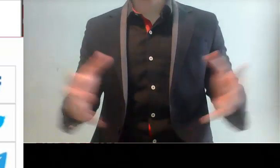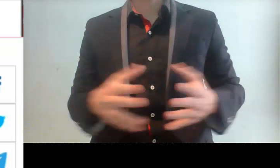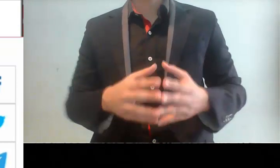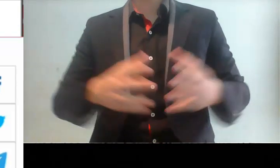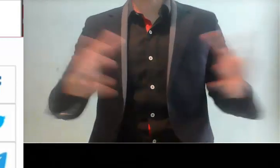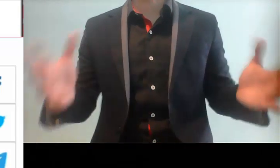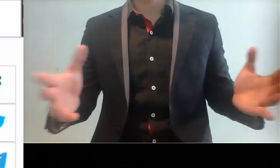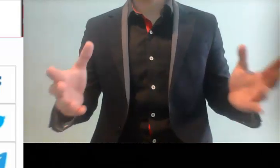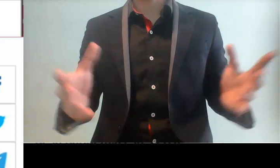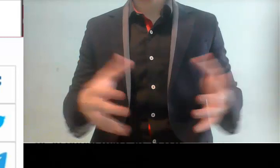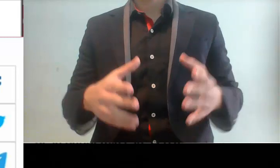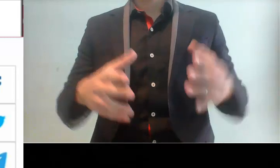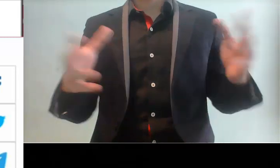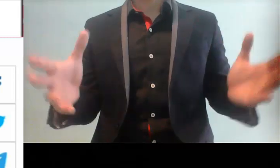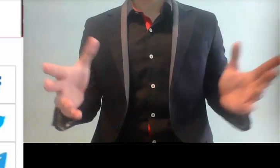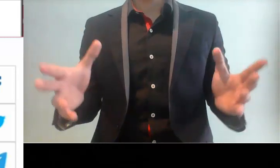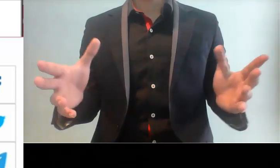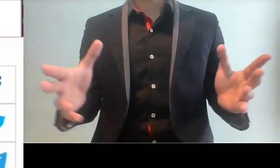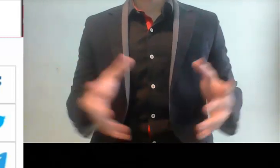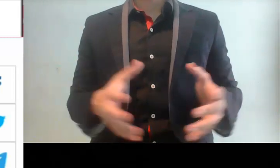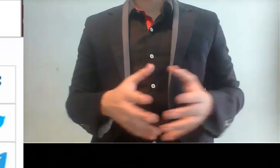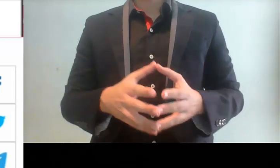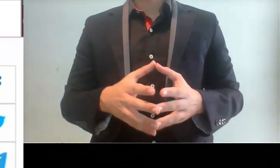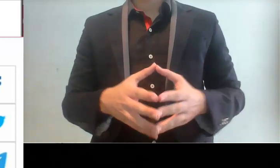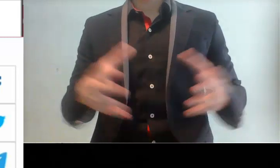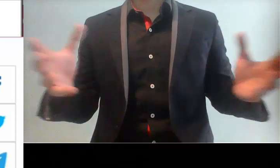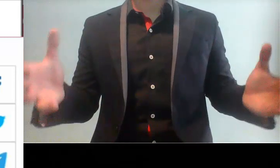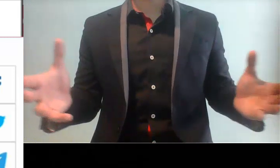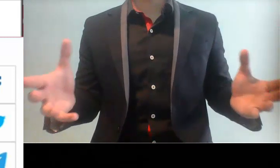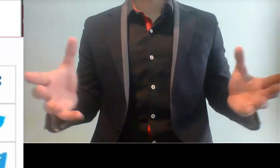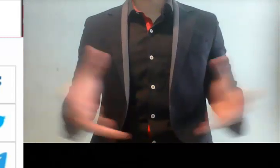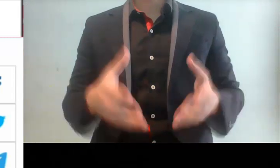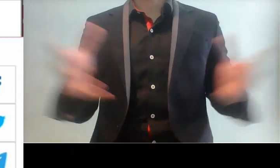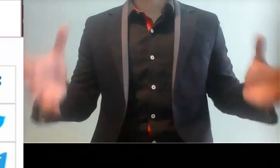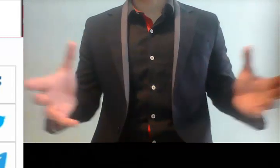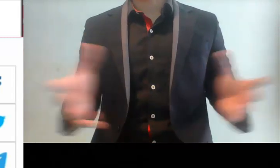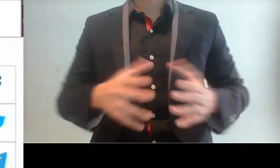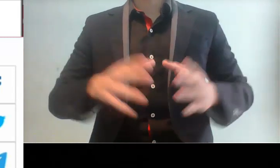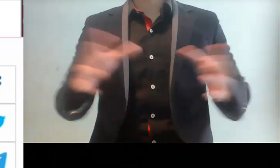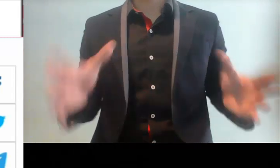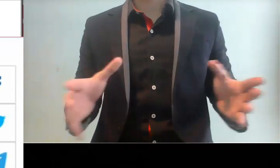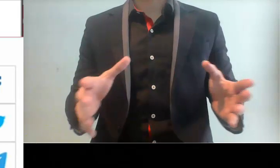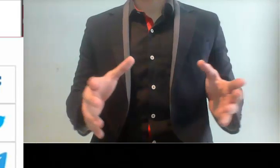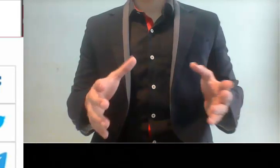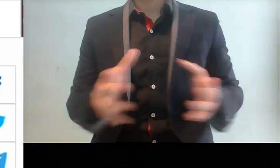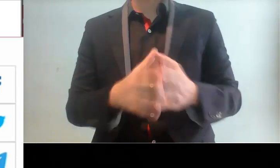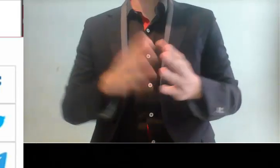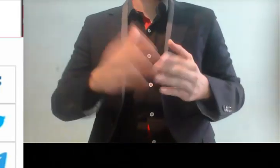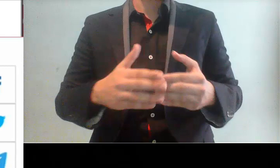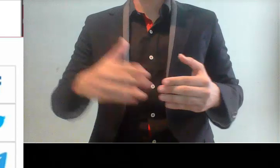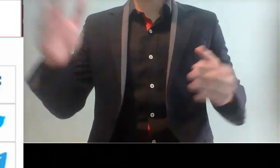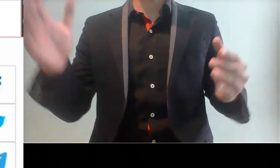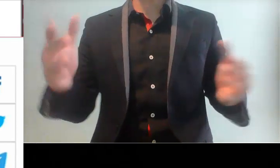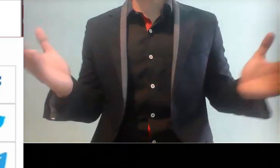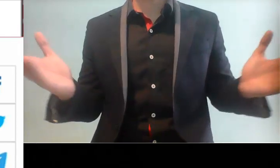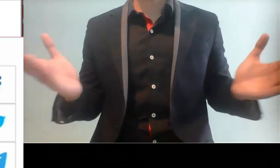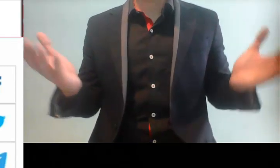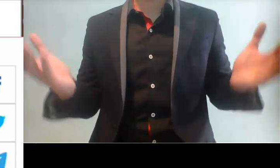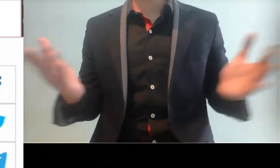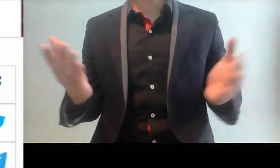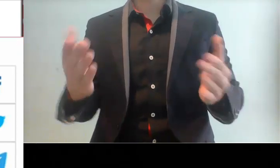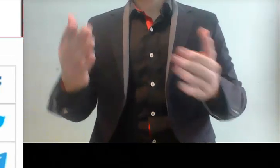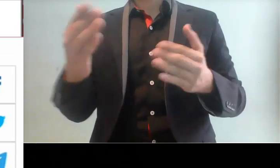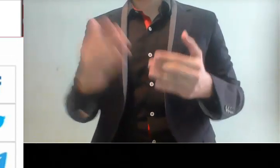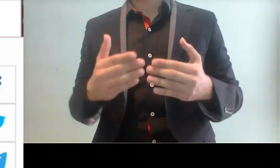claro que no, ninguna aplicación es libre de errores. Pero lo que sí es reducirlos hasta el punto en que sea casi imposible. Lo que hacen